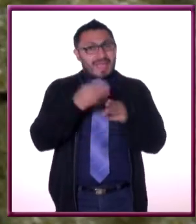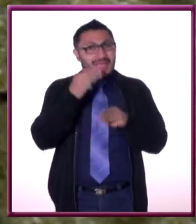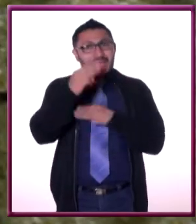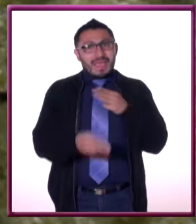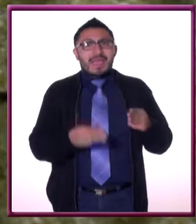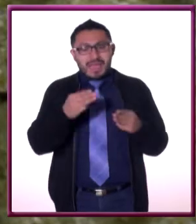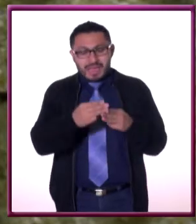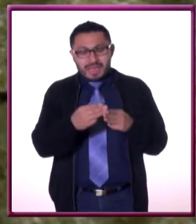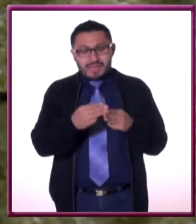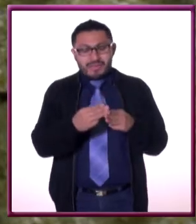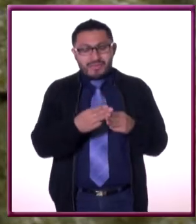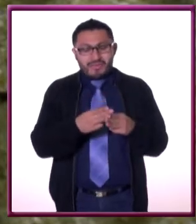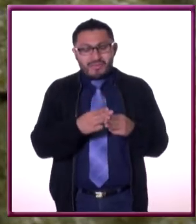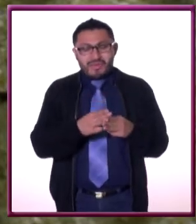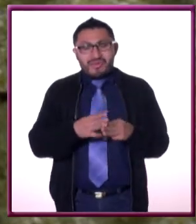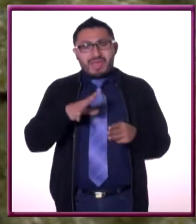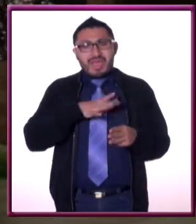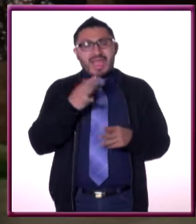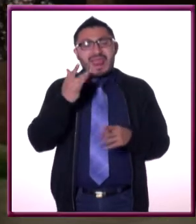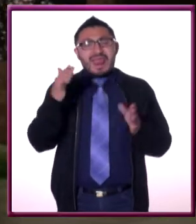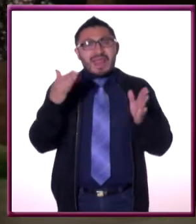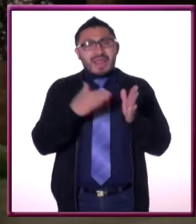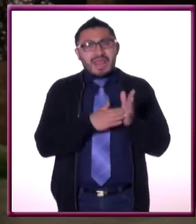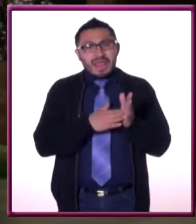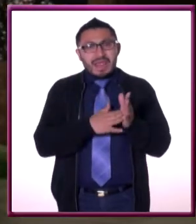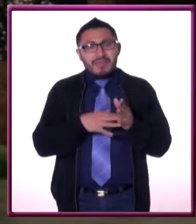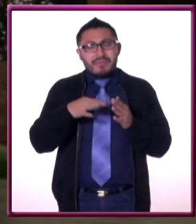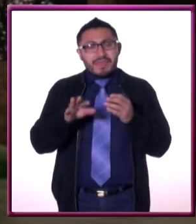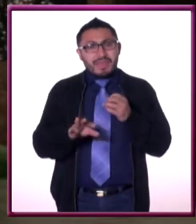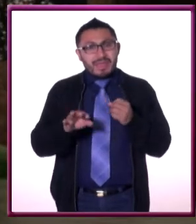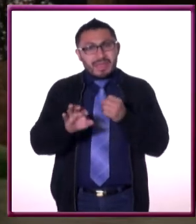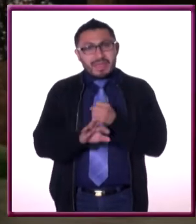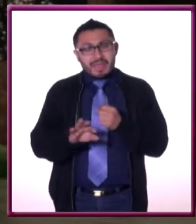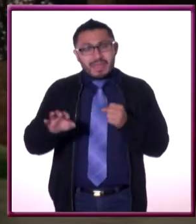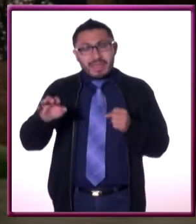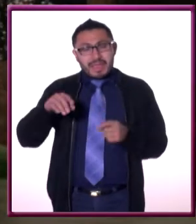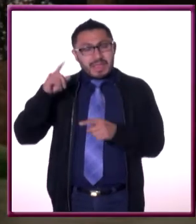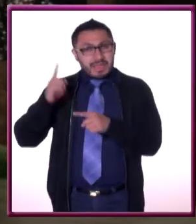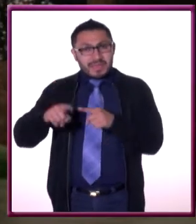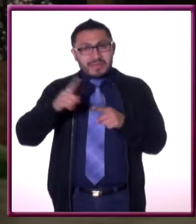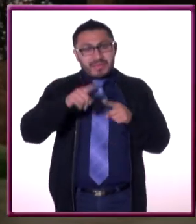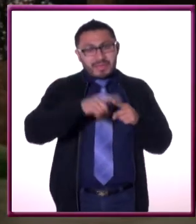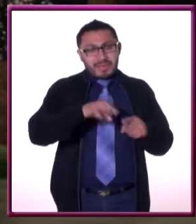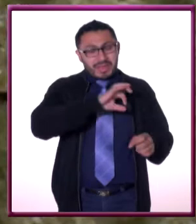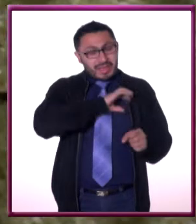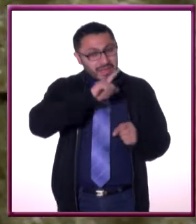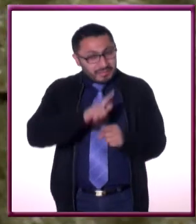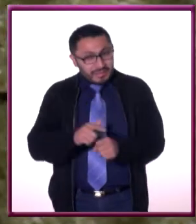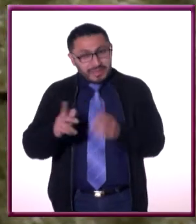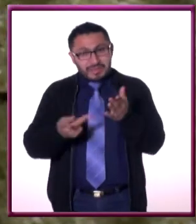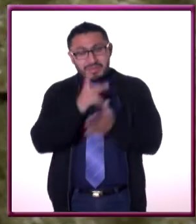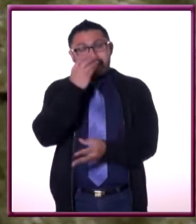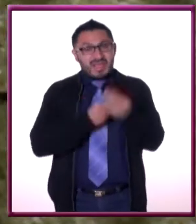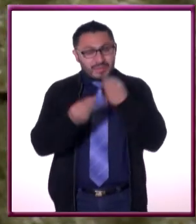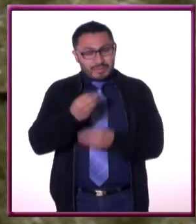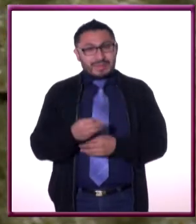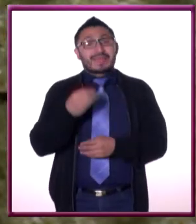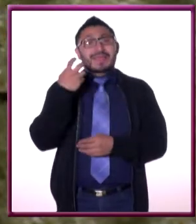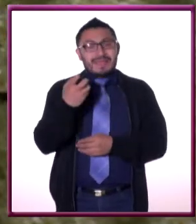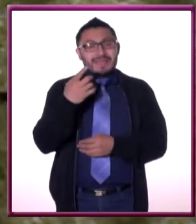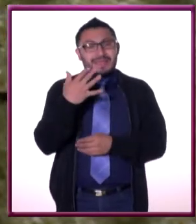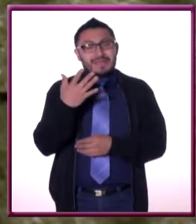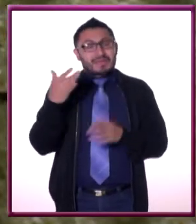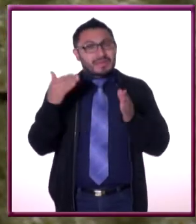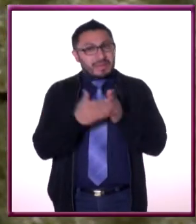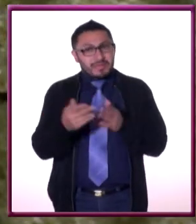mundo tenemos 50,000 especies de plantas comestibles. Okay. De esas 50,000 especies de